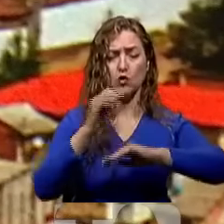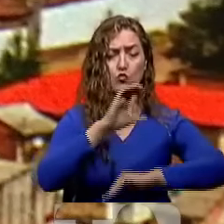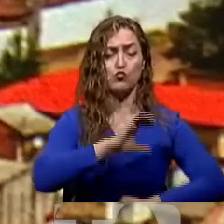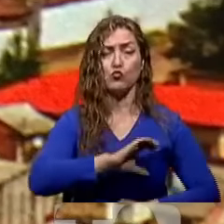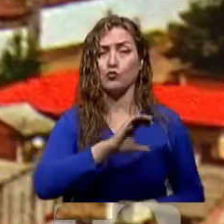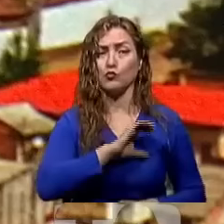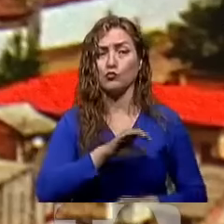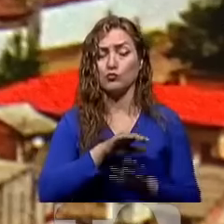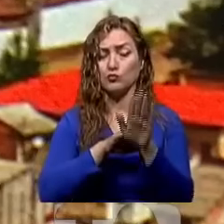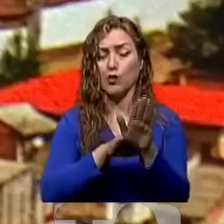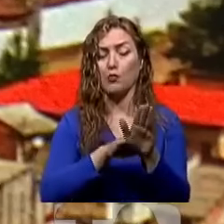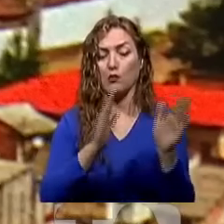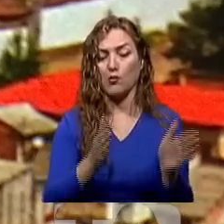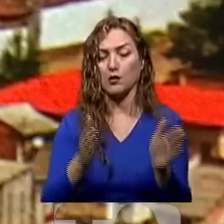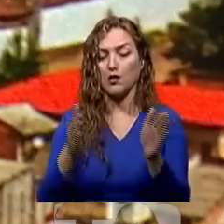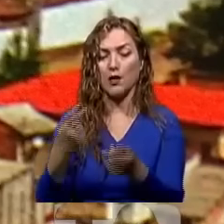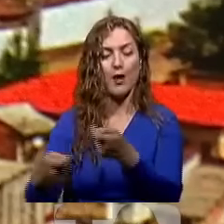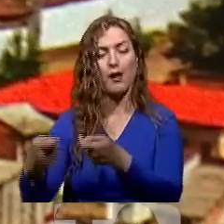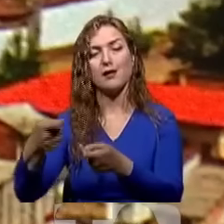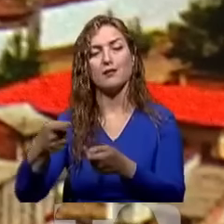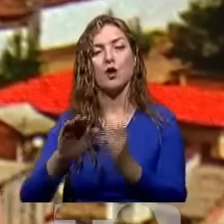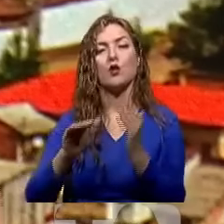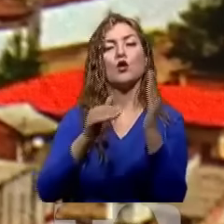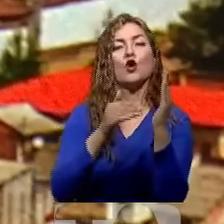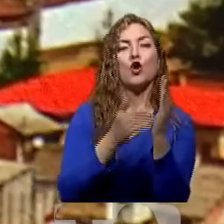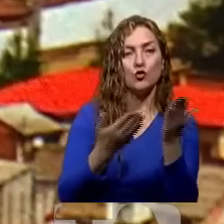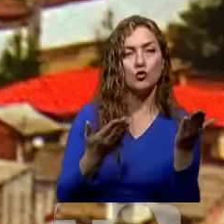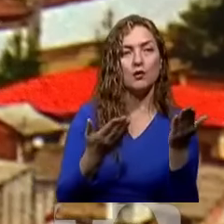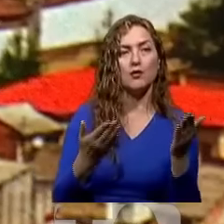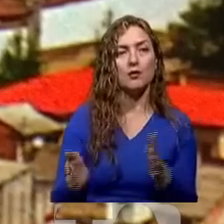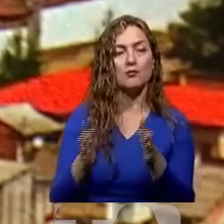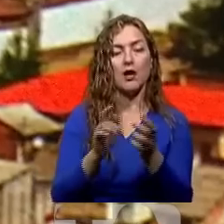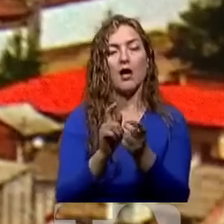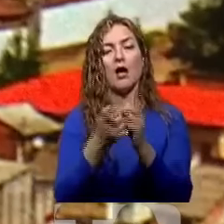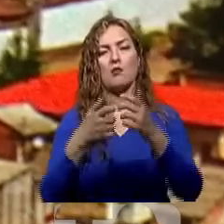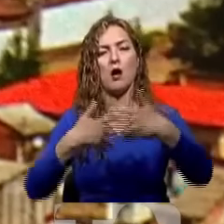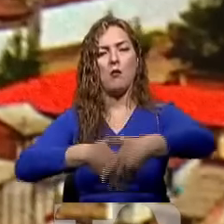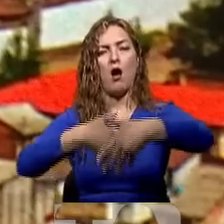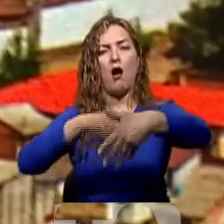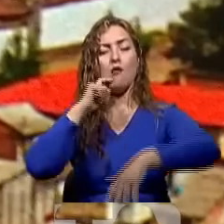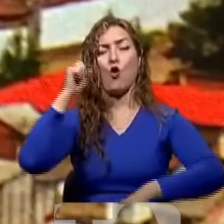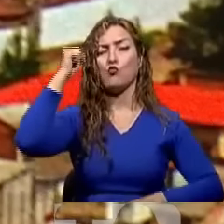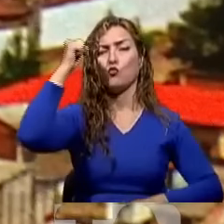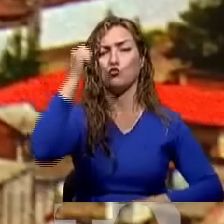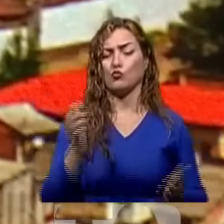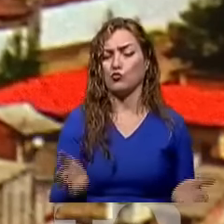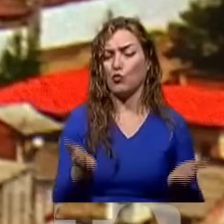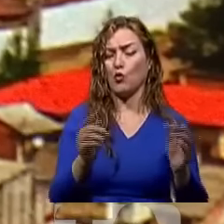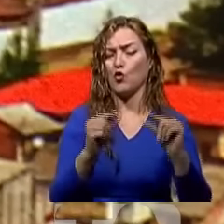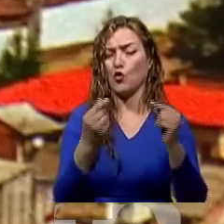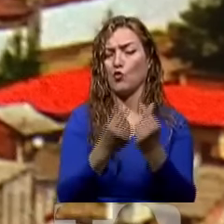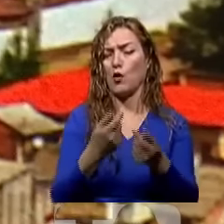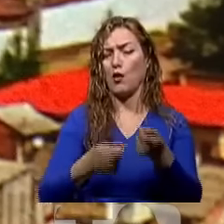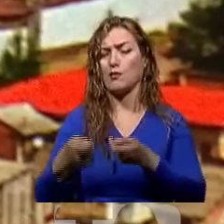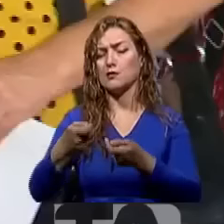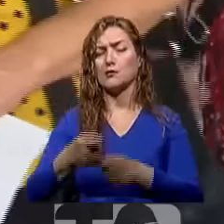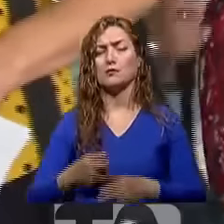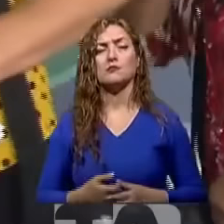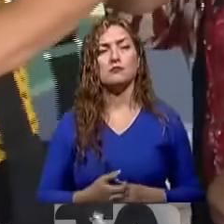la adjudicación de puestos. Se oponen además a cualquier intento de movilizaciones que se pretende impulsar por otro grupo de